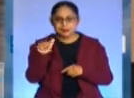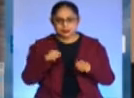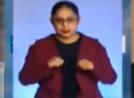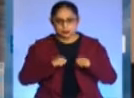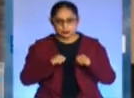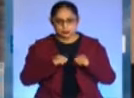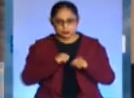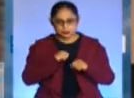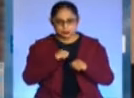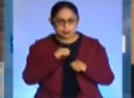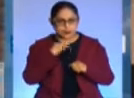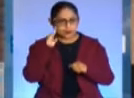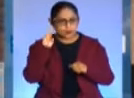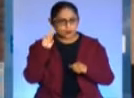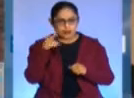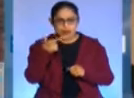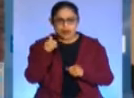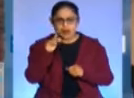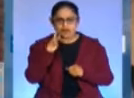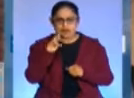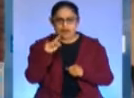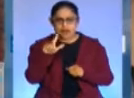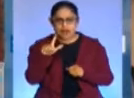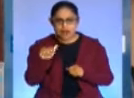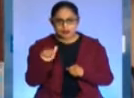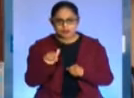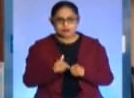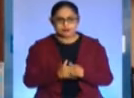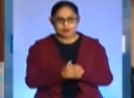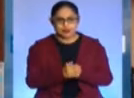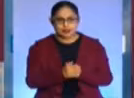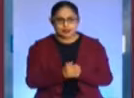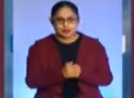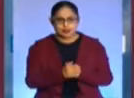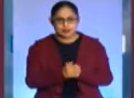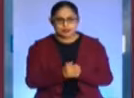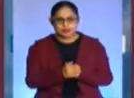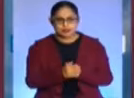Michoacán, Gabriela Pérez Santamaría. SM Noticias.